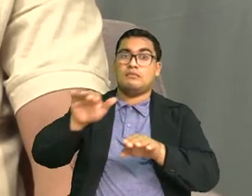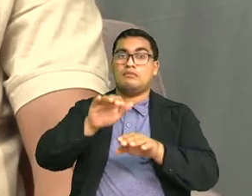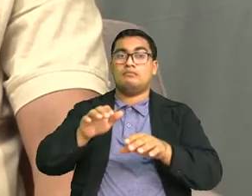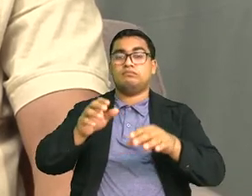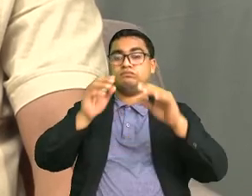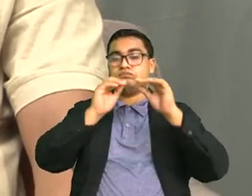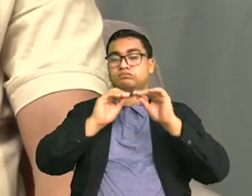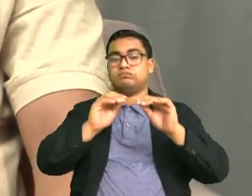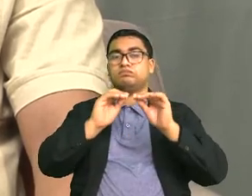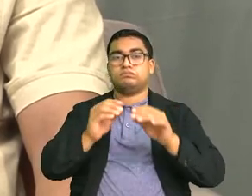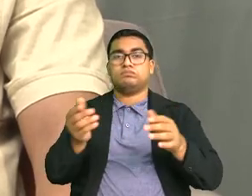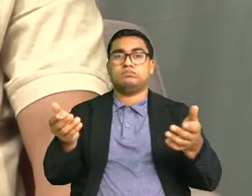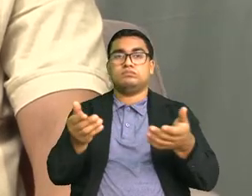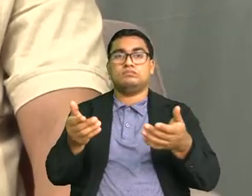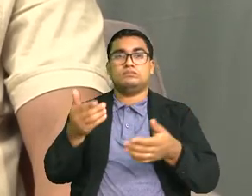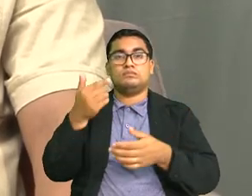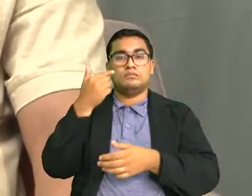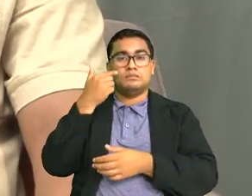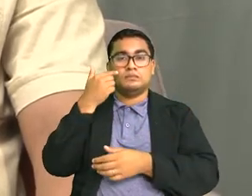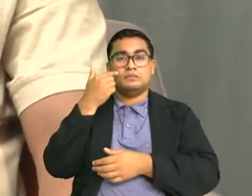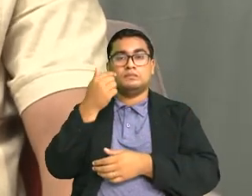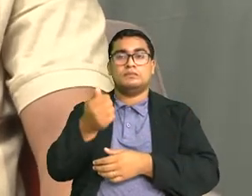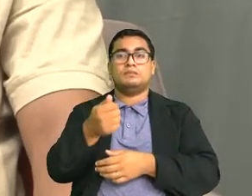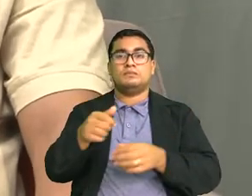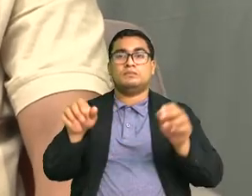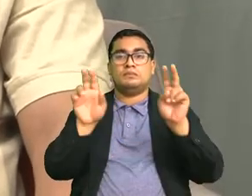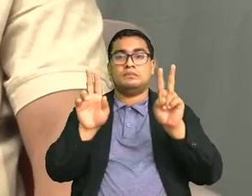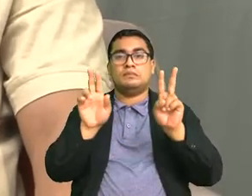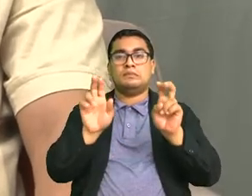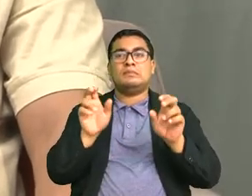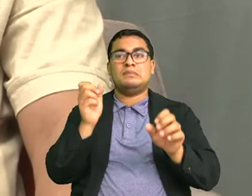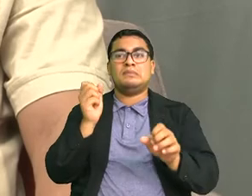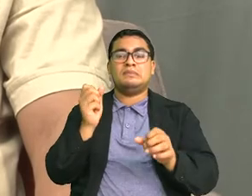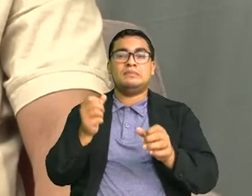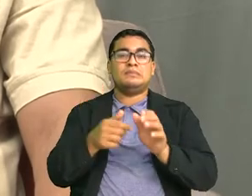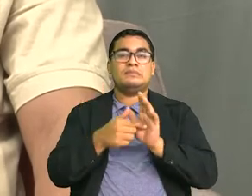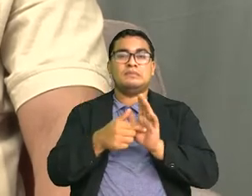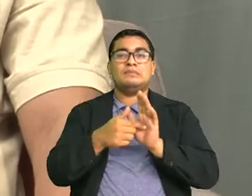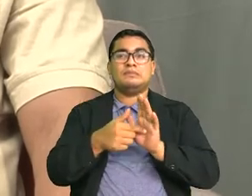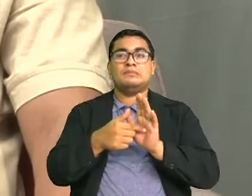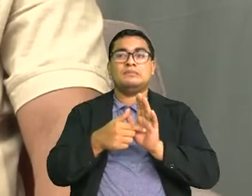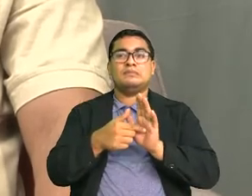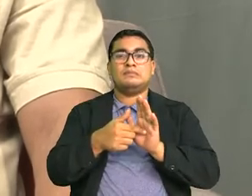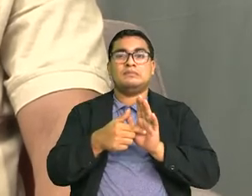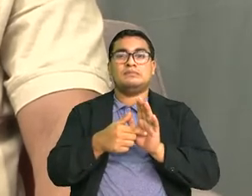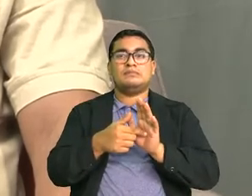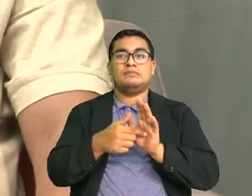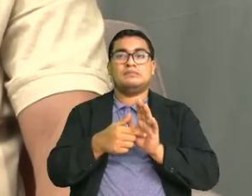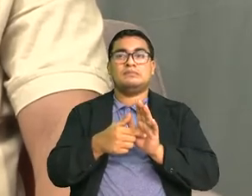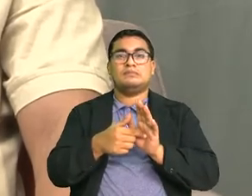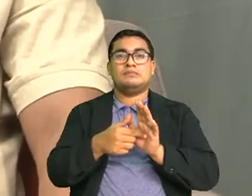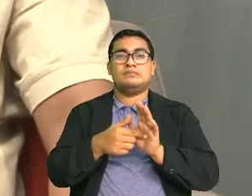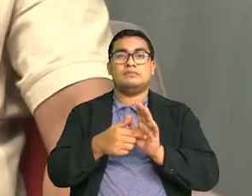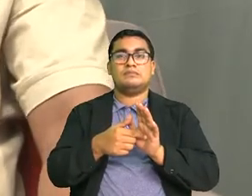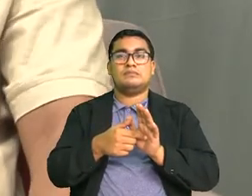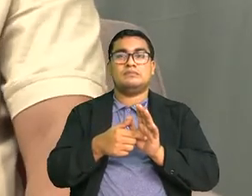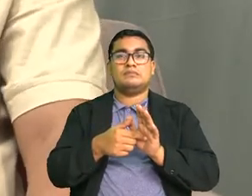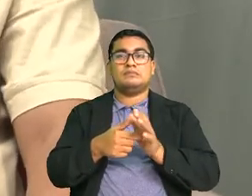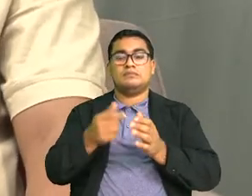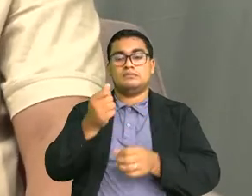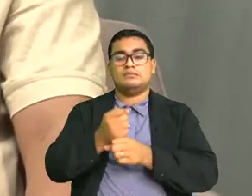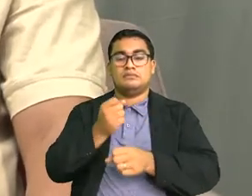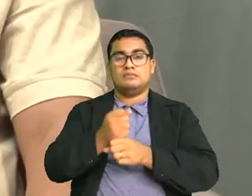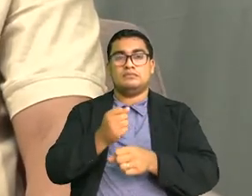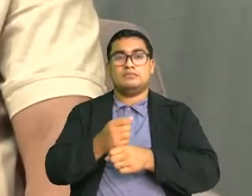fortalecido sus conocimientos en el tema de fabricar un por ejemplo un concentrado artesanal con recursos de la